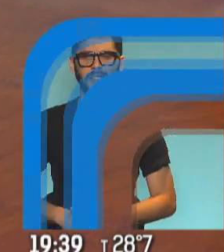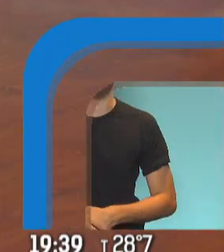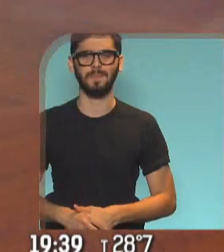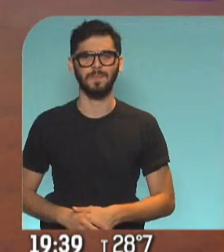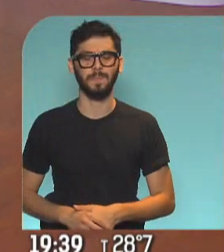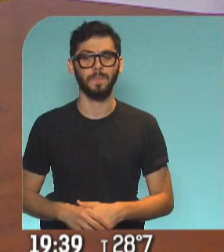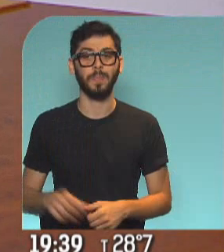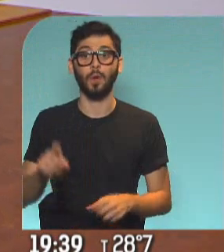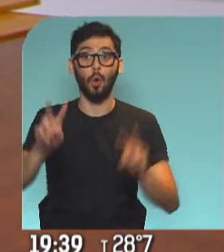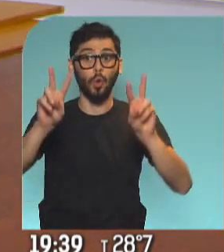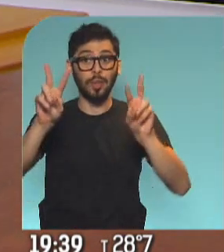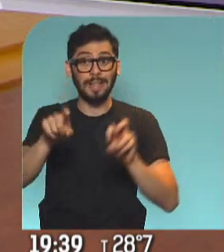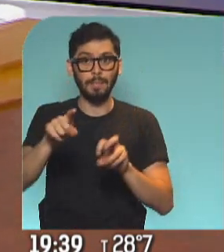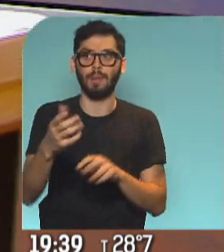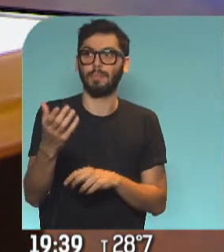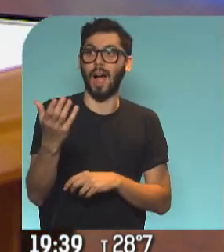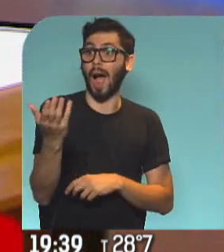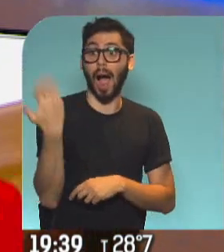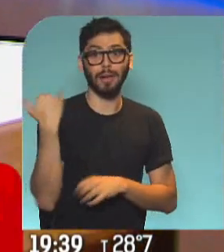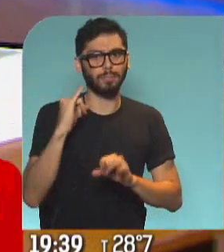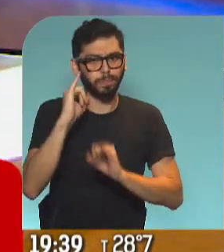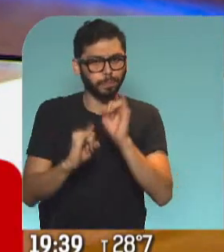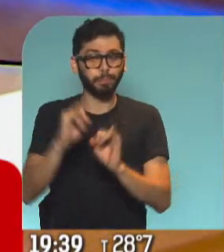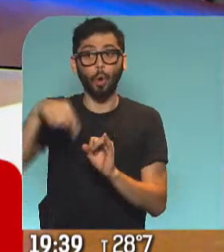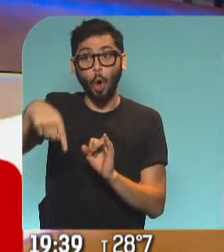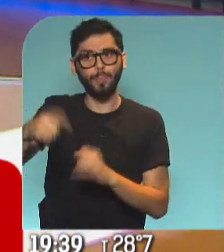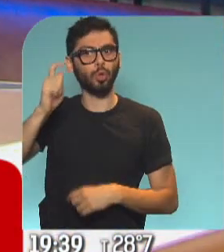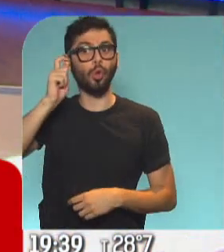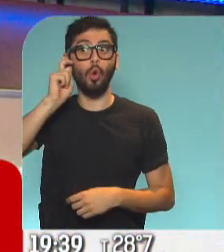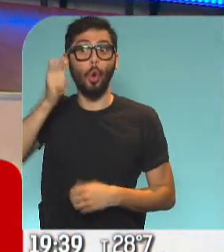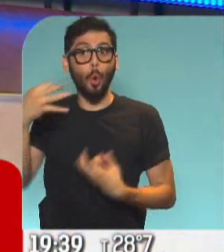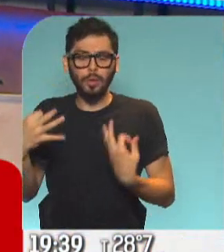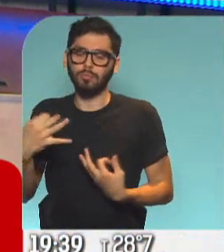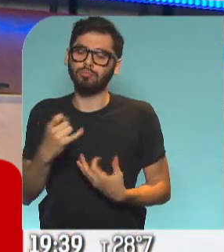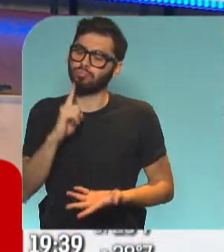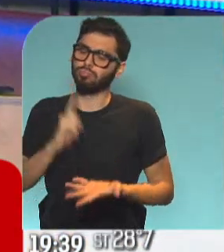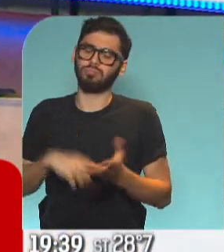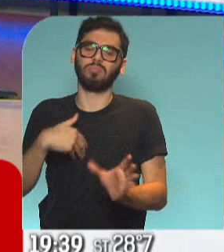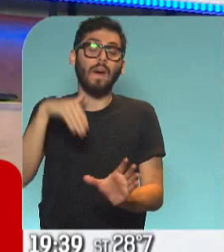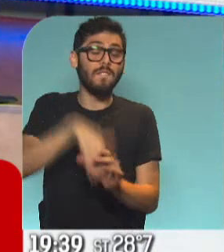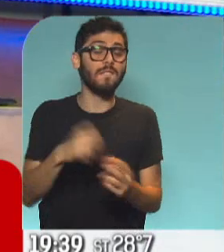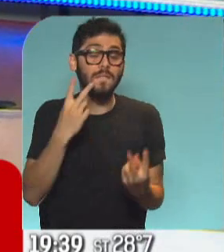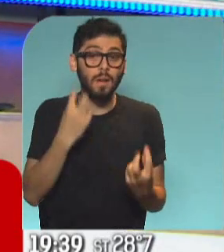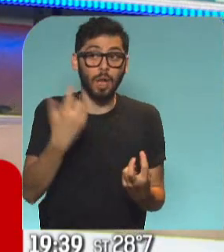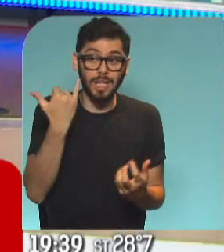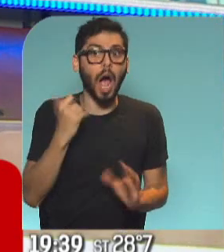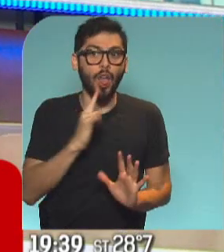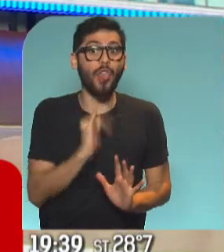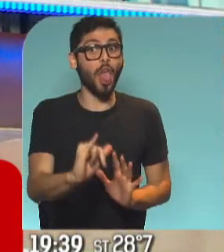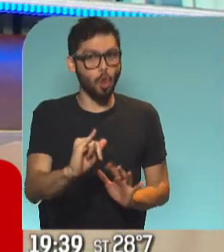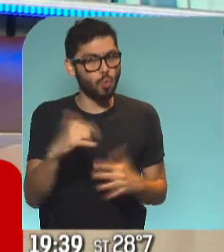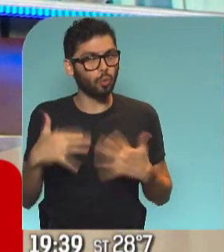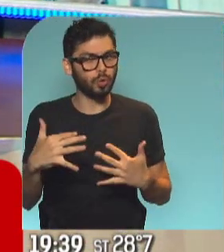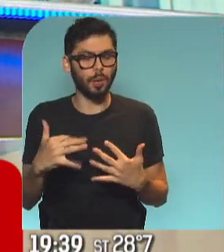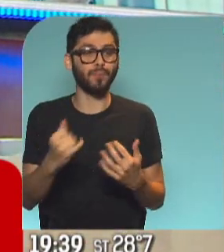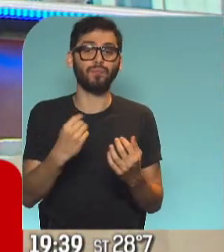Es un tema que adelantábamos en el día de ayer. Hoy la justicia decidió intervenir esta denuncia, que es una grave denuncia en contra